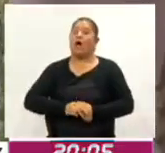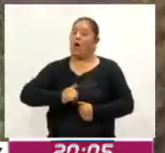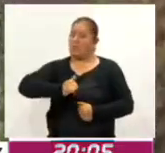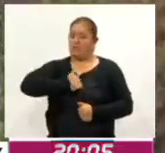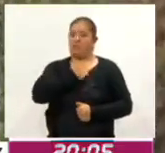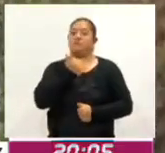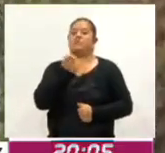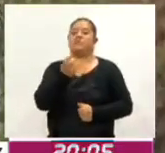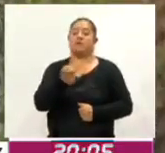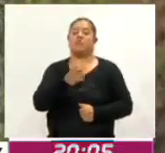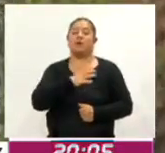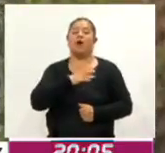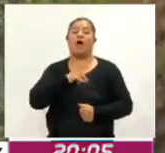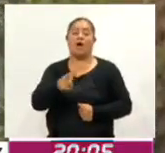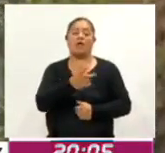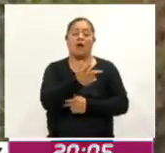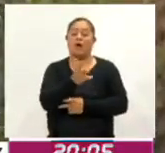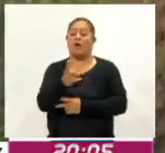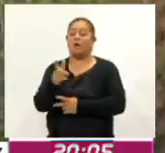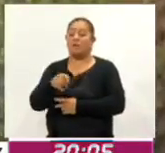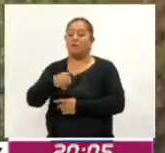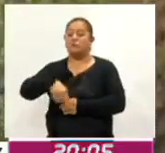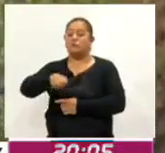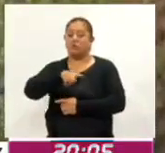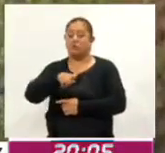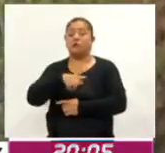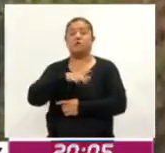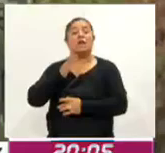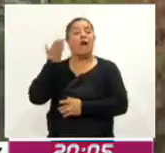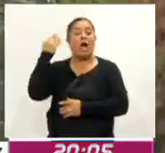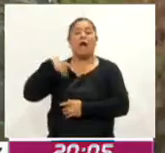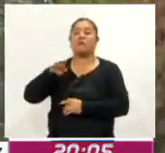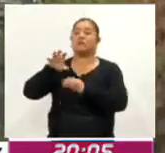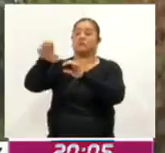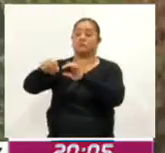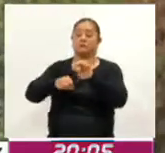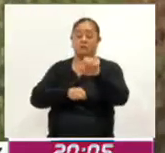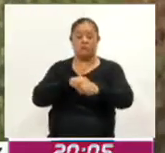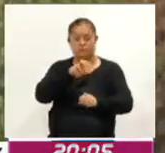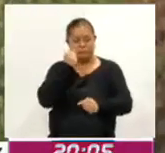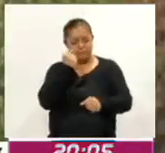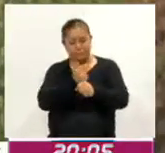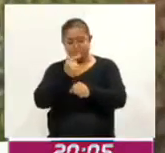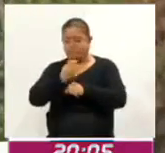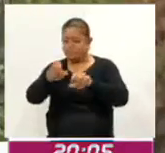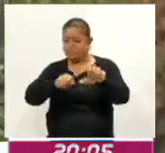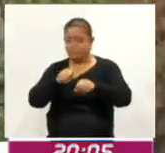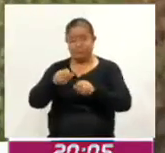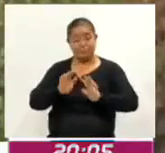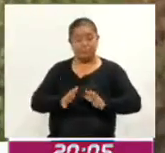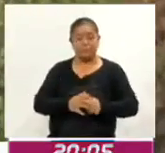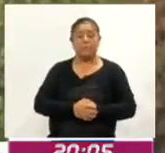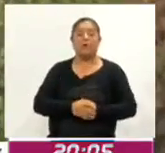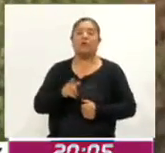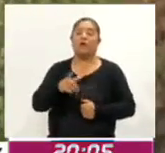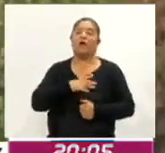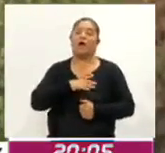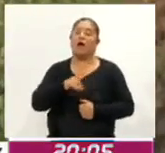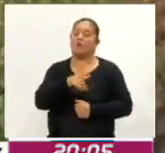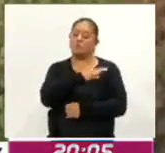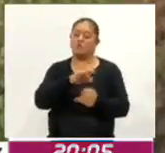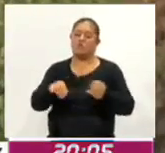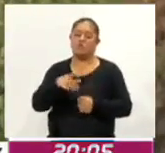aprovechamiento lícito de las armas de fuego aseguradas, procederá a dar disposición final mediante